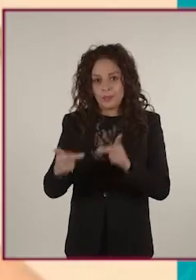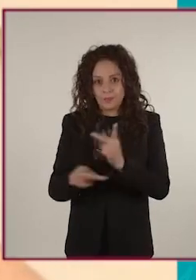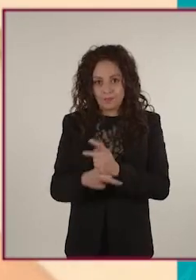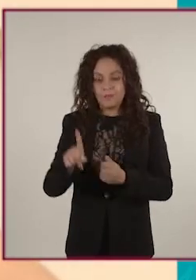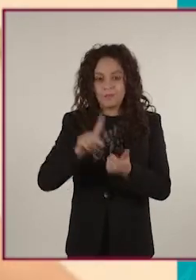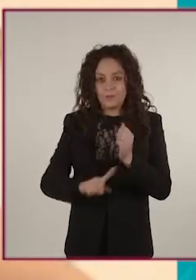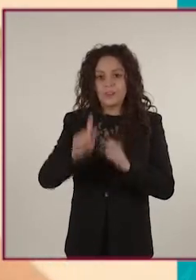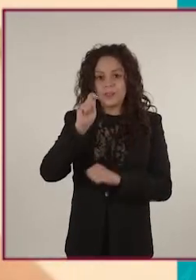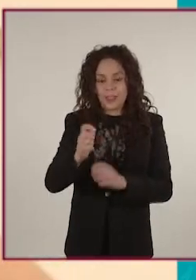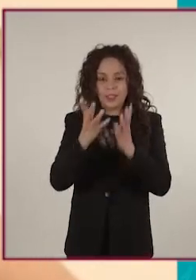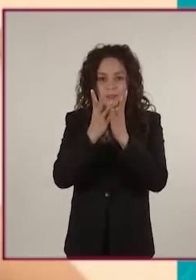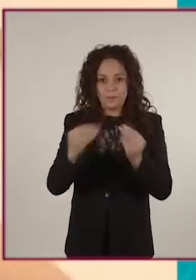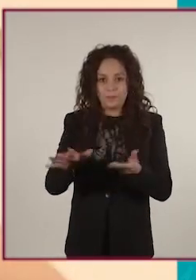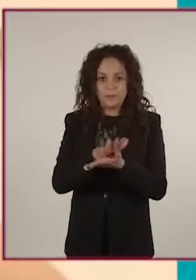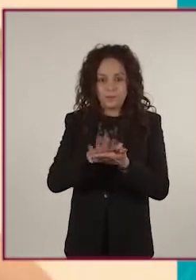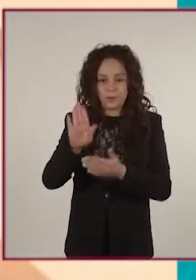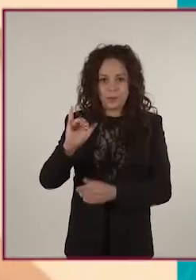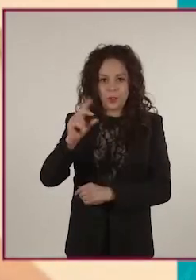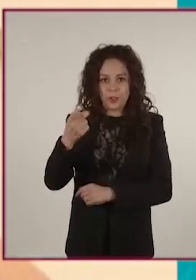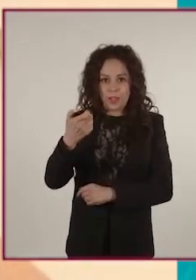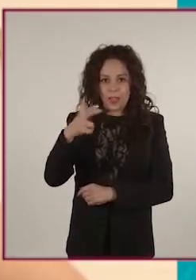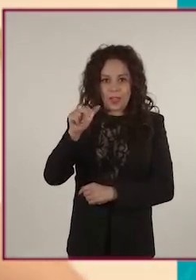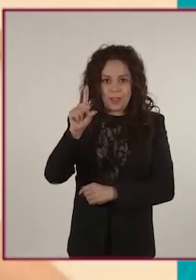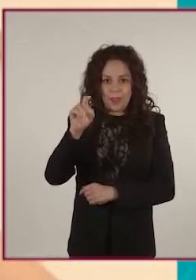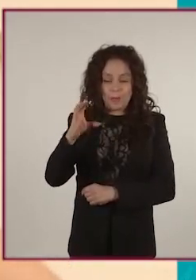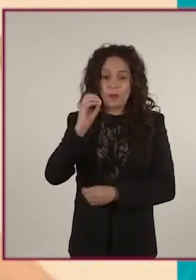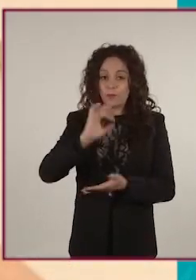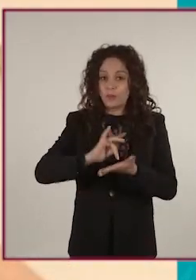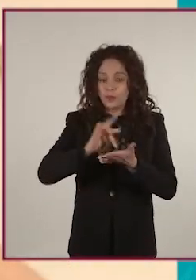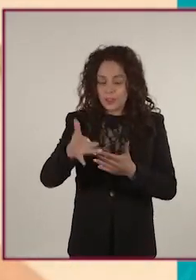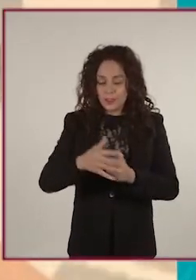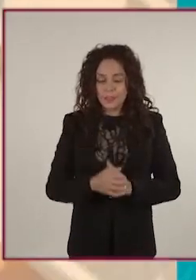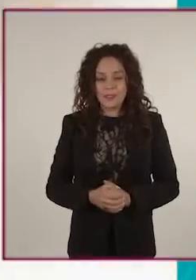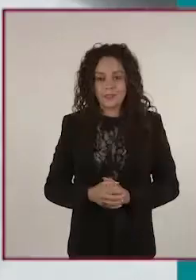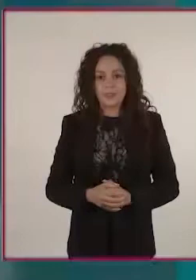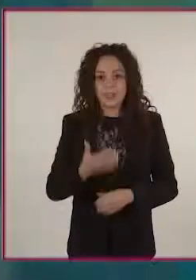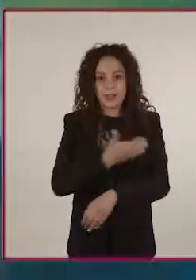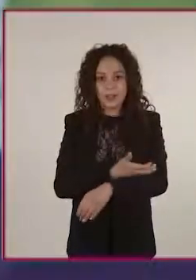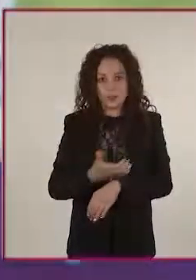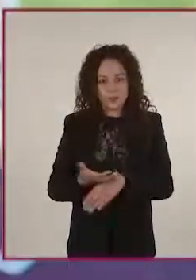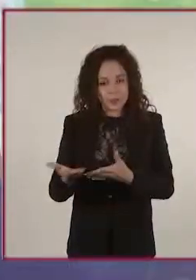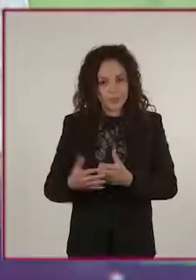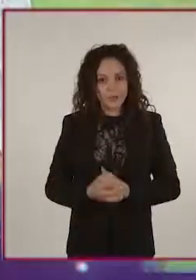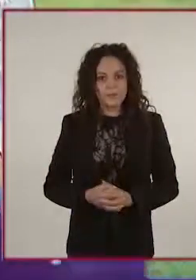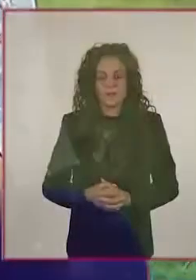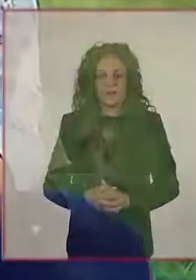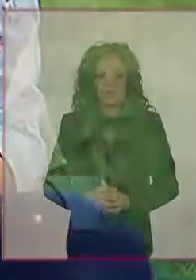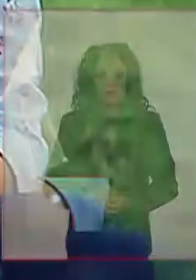biodegradables. Muchas gracias. Al contrario, gracias a ustedes. Gracias por acompañarnos una vez más.